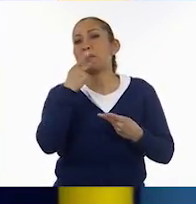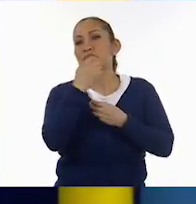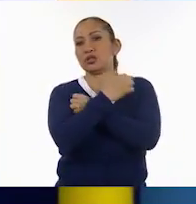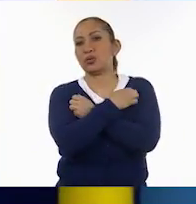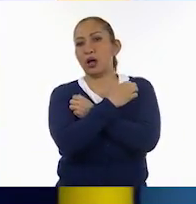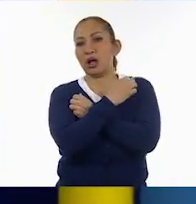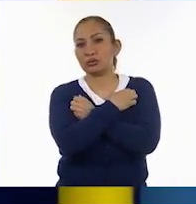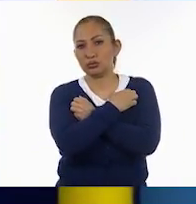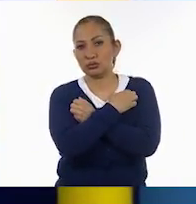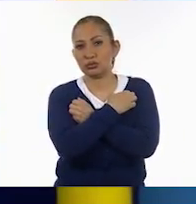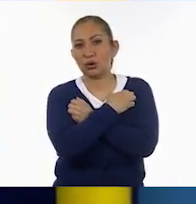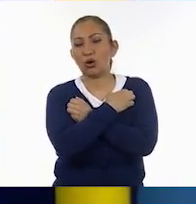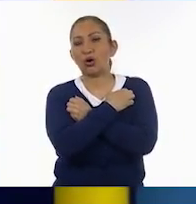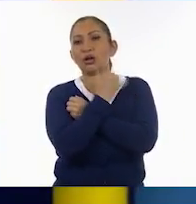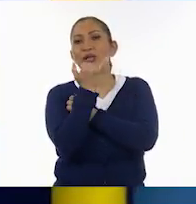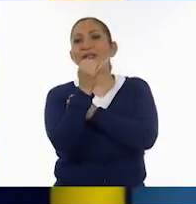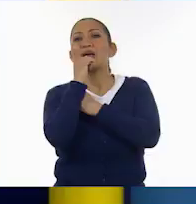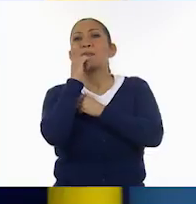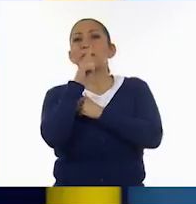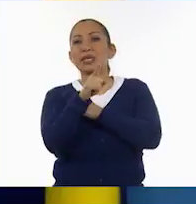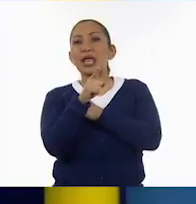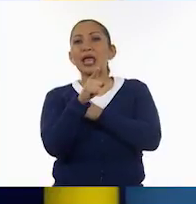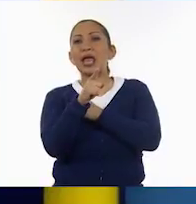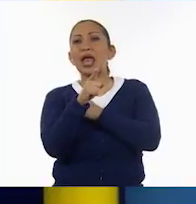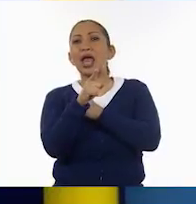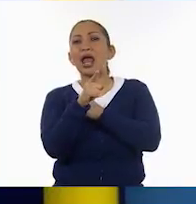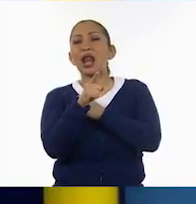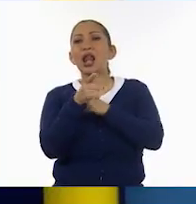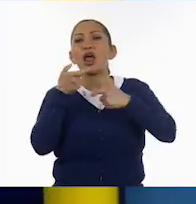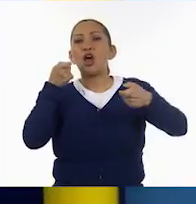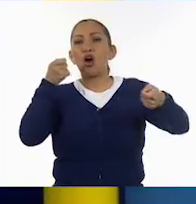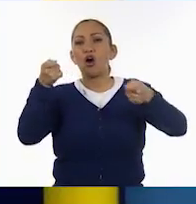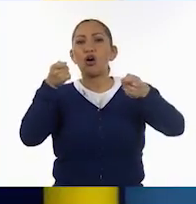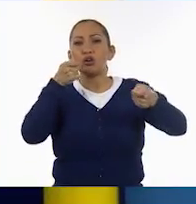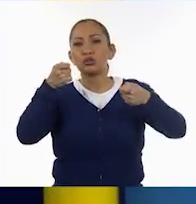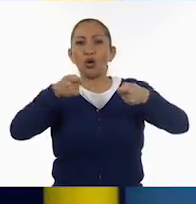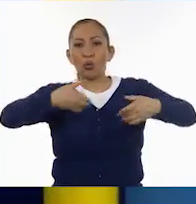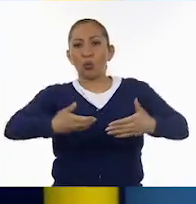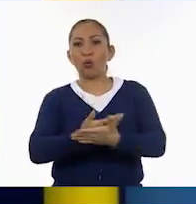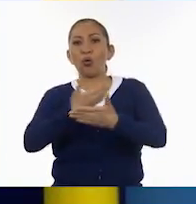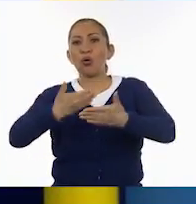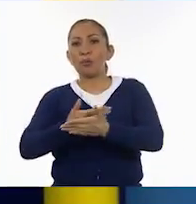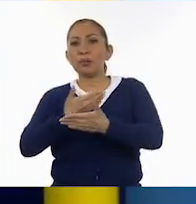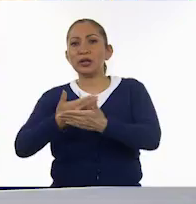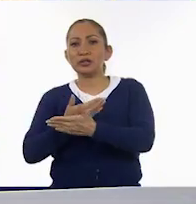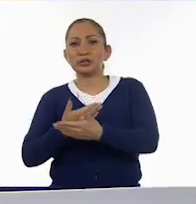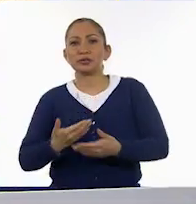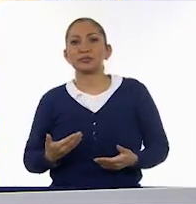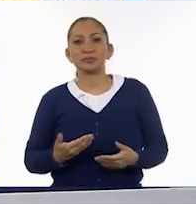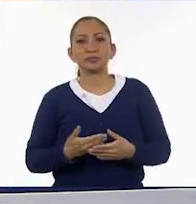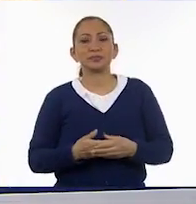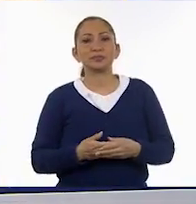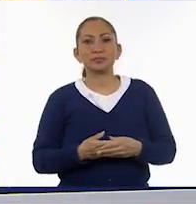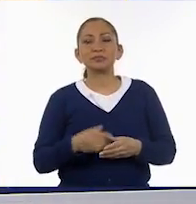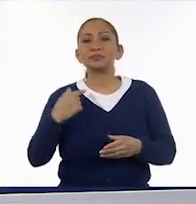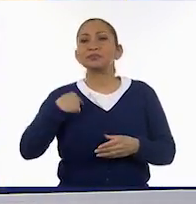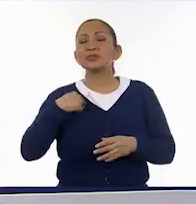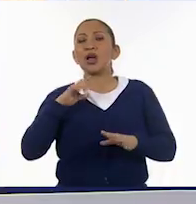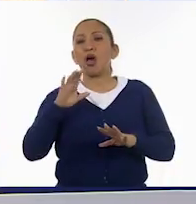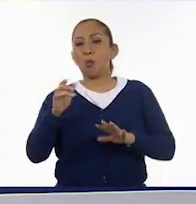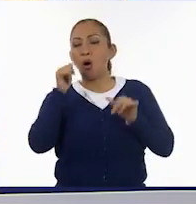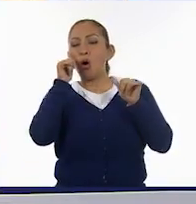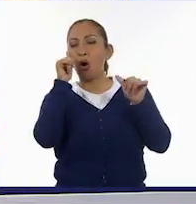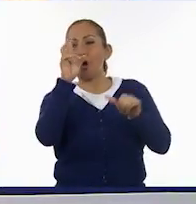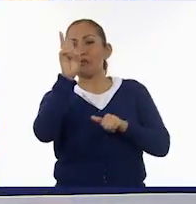educación. Sí. Y también hablamos del control de la natalidad. Muy bien, María. Pusiste mucha atención.